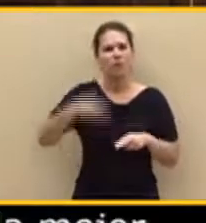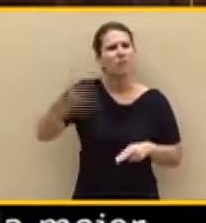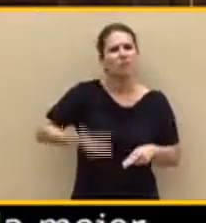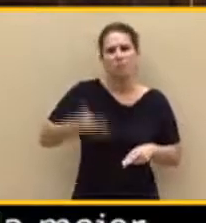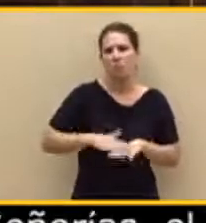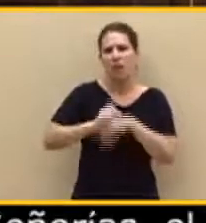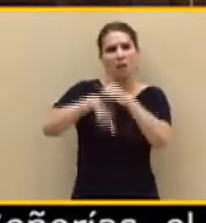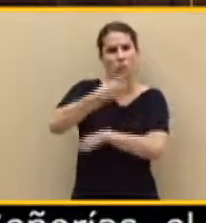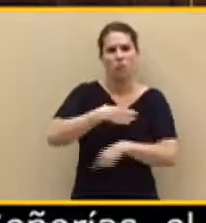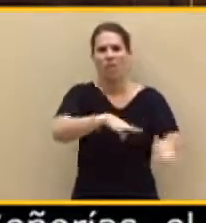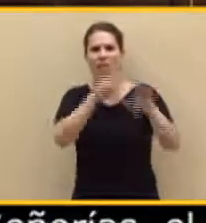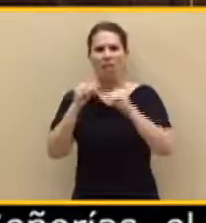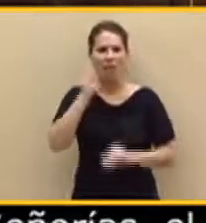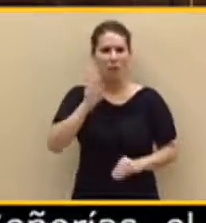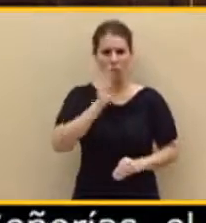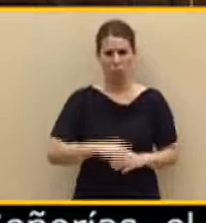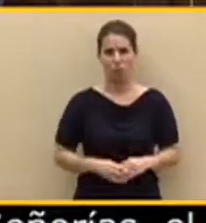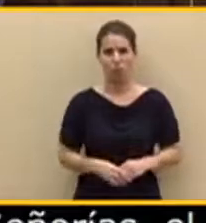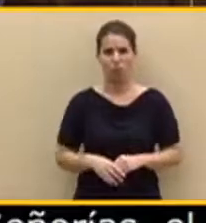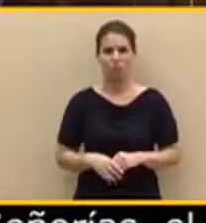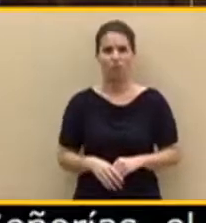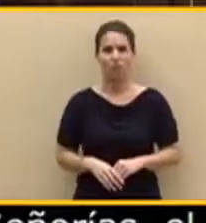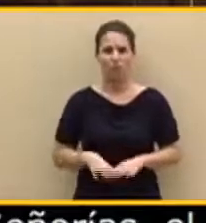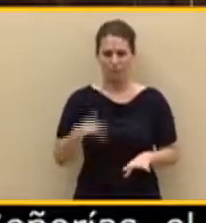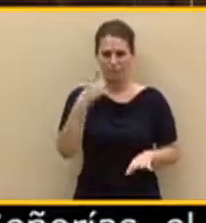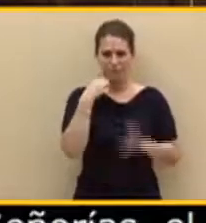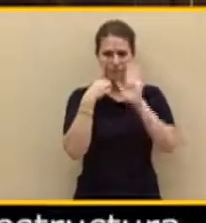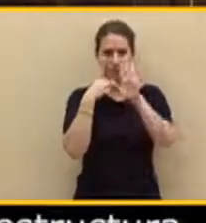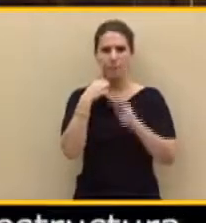la corrupción. Y miren,